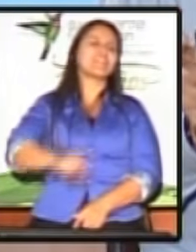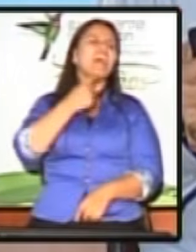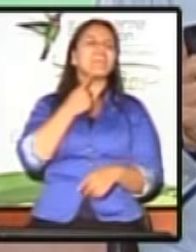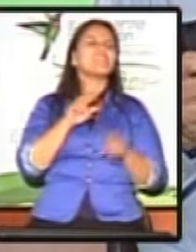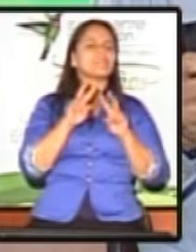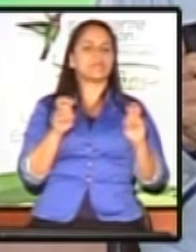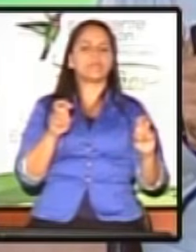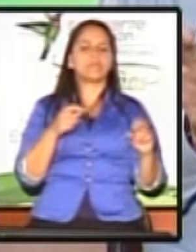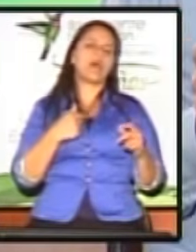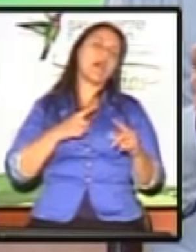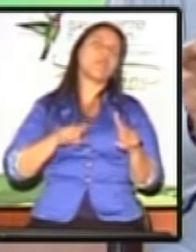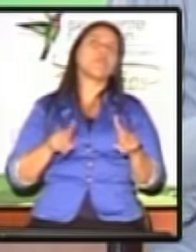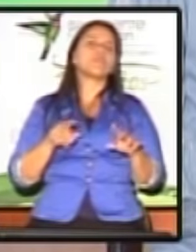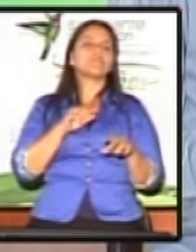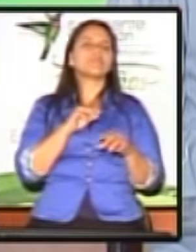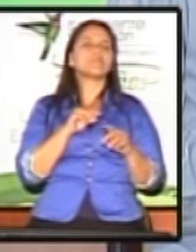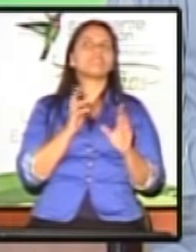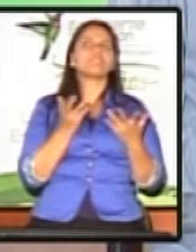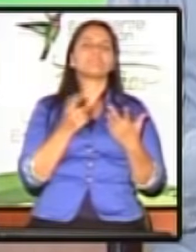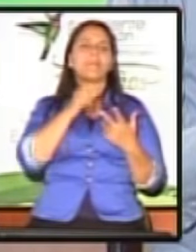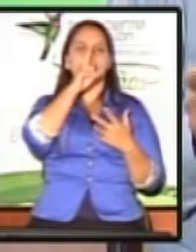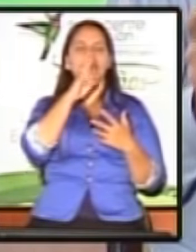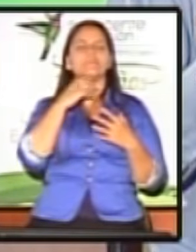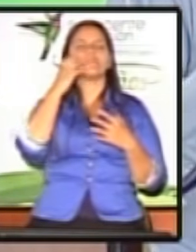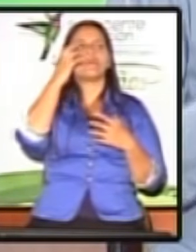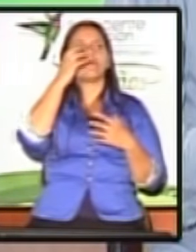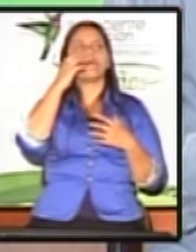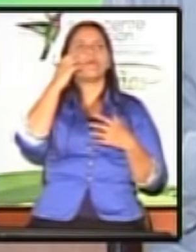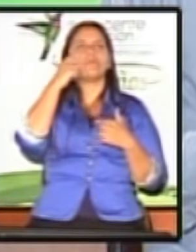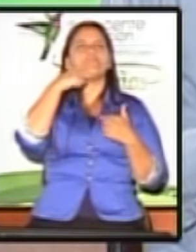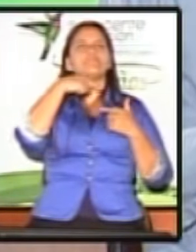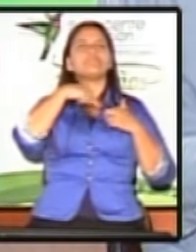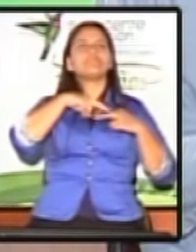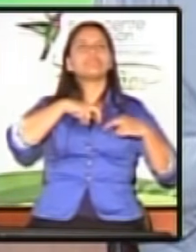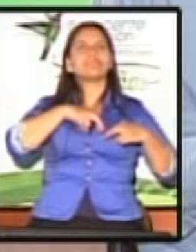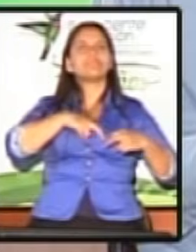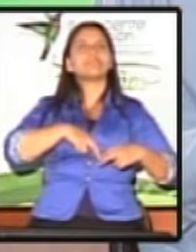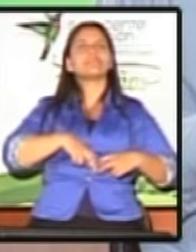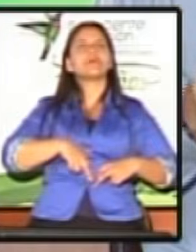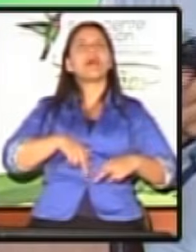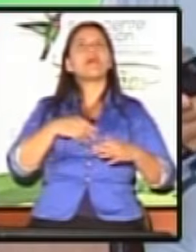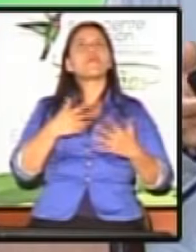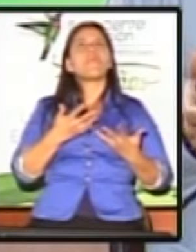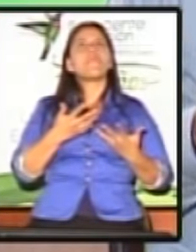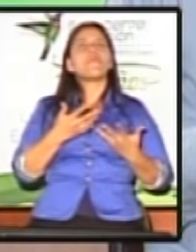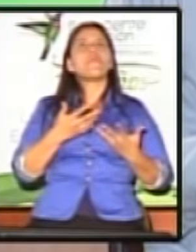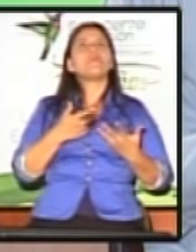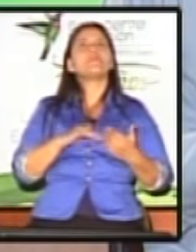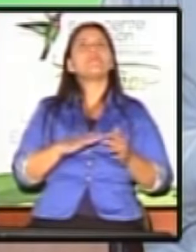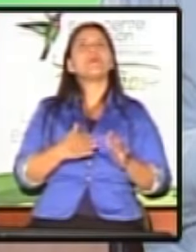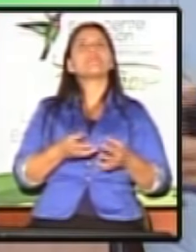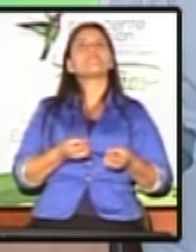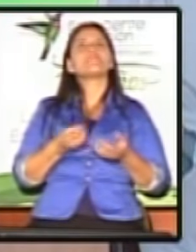significa? Empiezan a hacer un viaje hasta dentro de sí mismo para entregarse al misterio de la